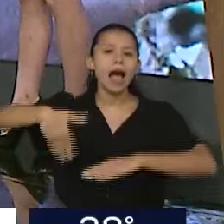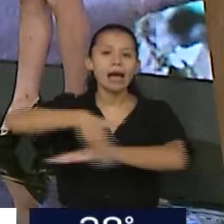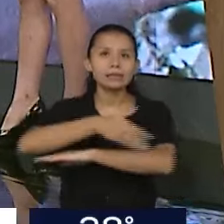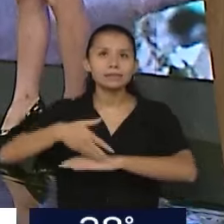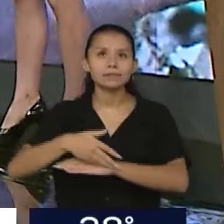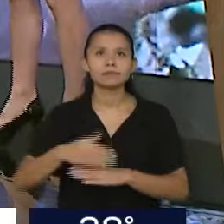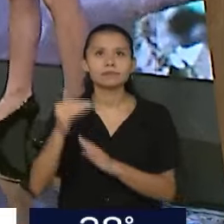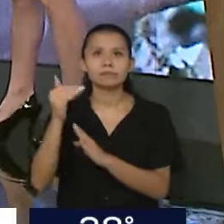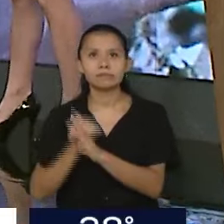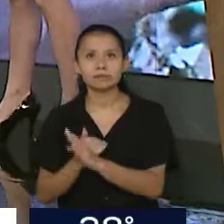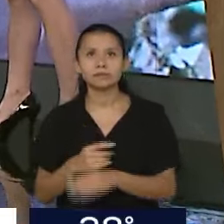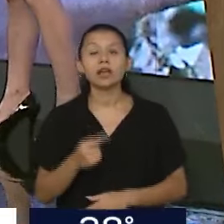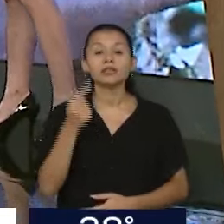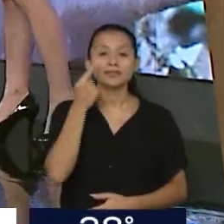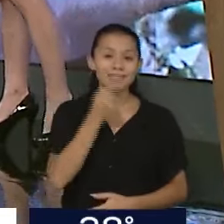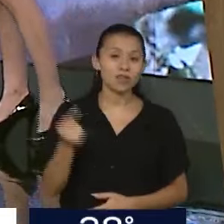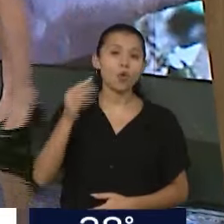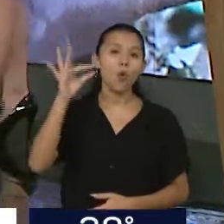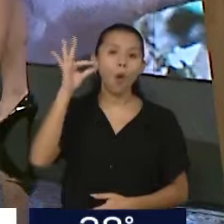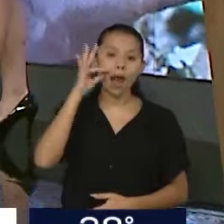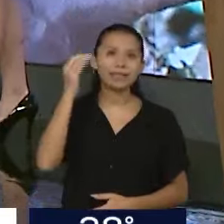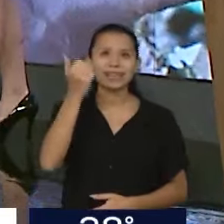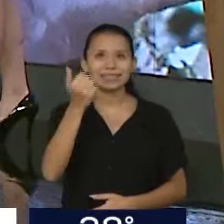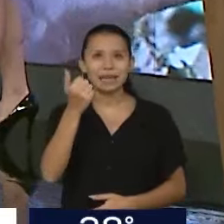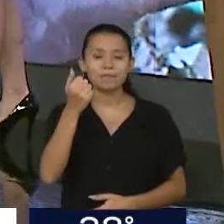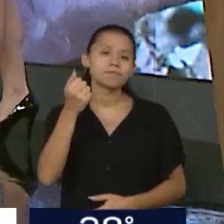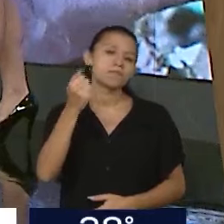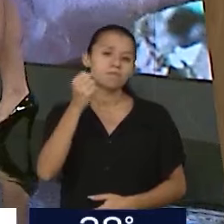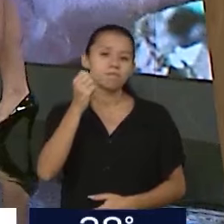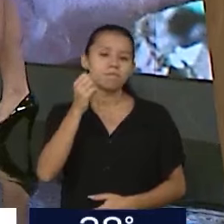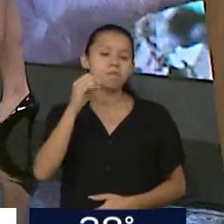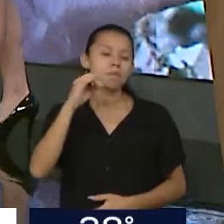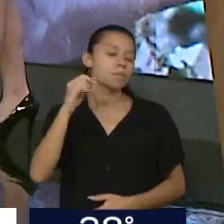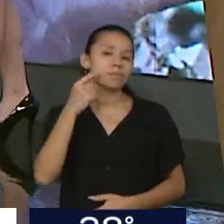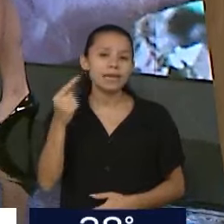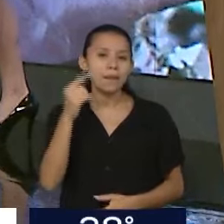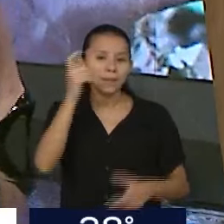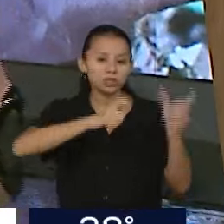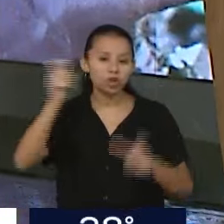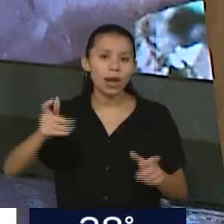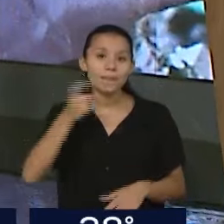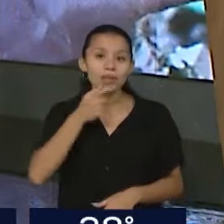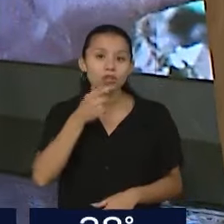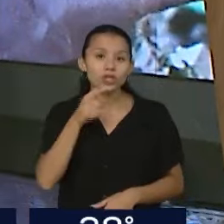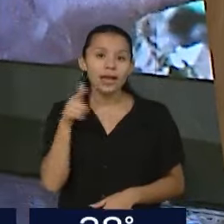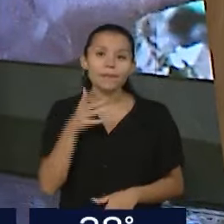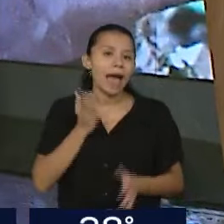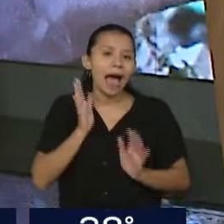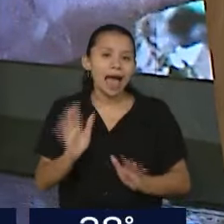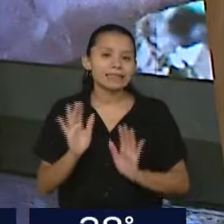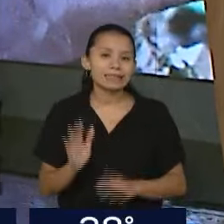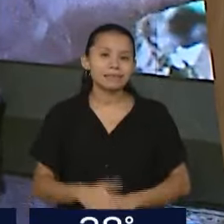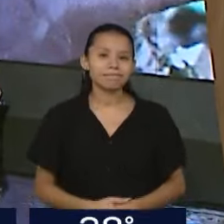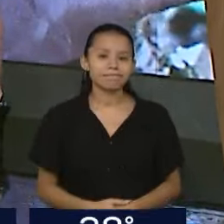146.227 mendocinos. Aproximadamente crecieron 5 puntos, tanto pobreza como indigencia. Permito aportar